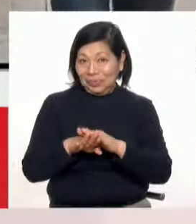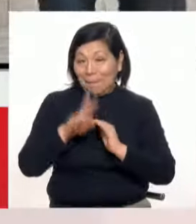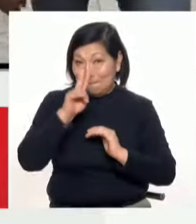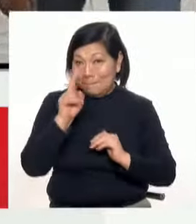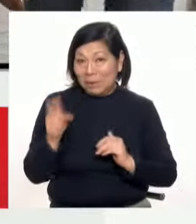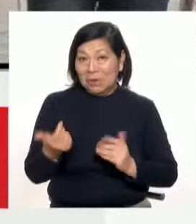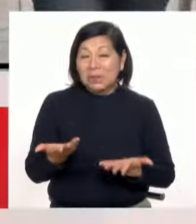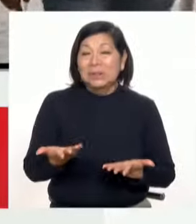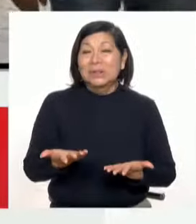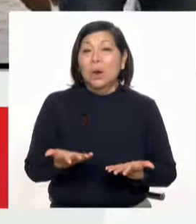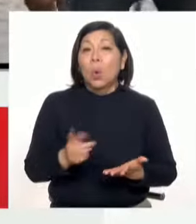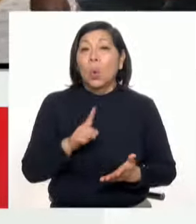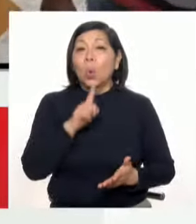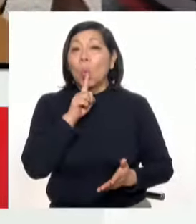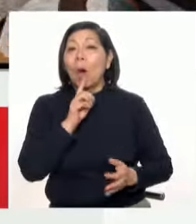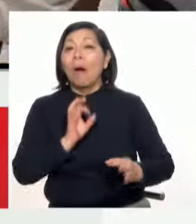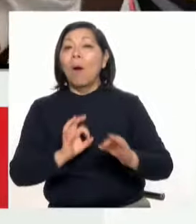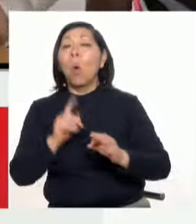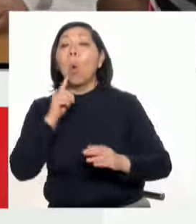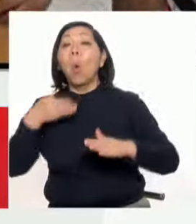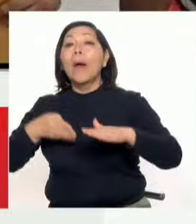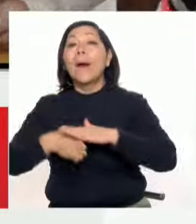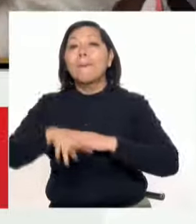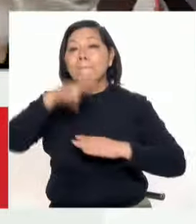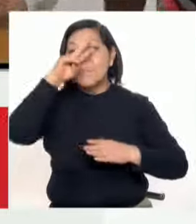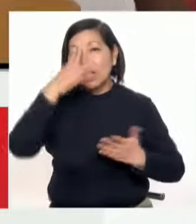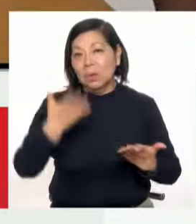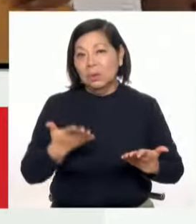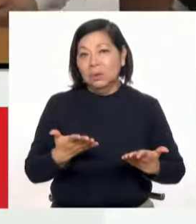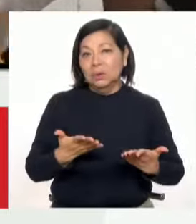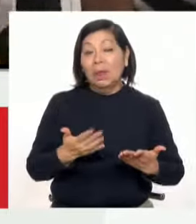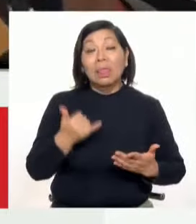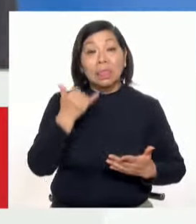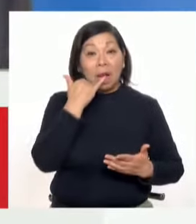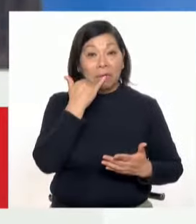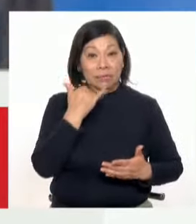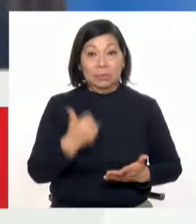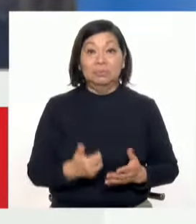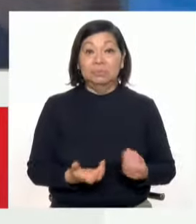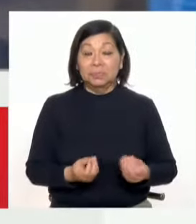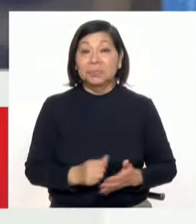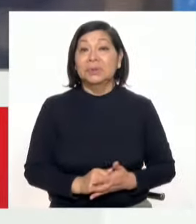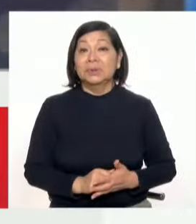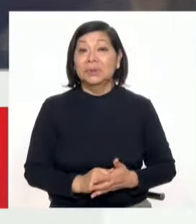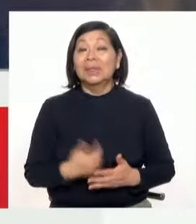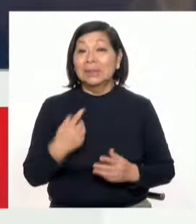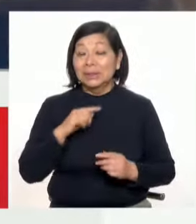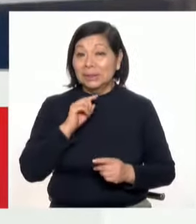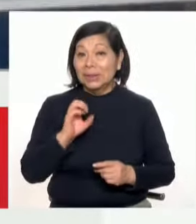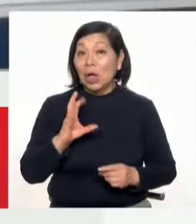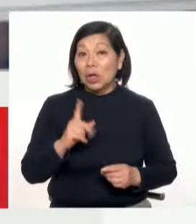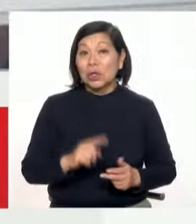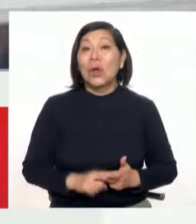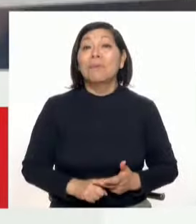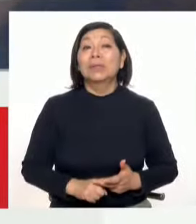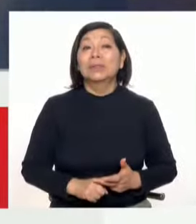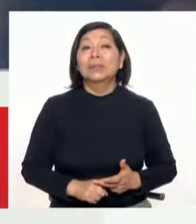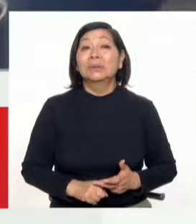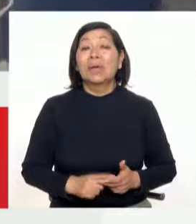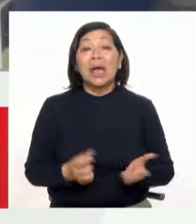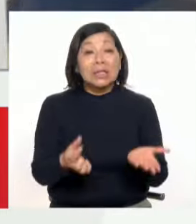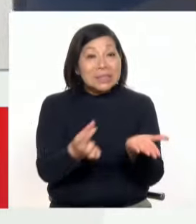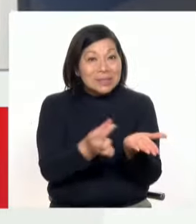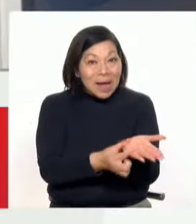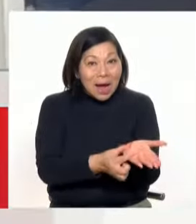país en situación irregular. En su poder se hallaron teléfonos celulares que han sido reportados como robados, además de